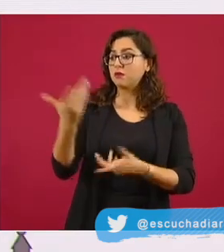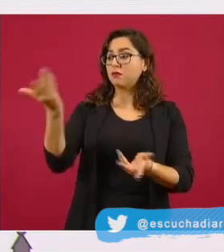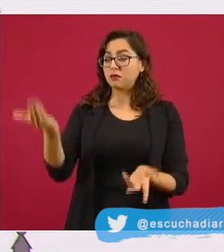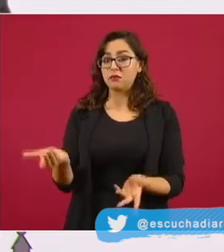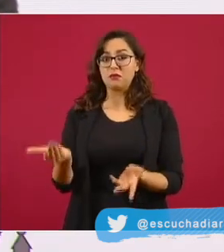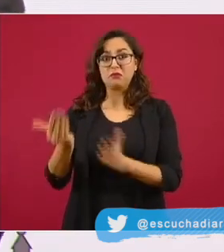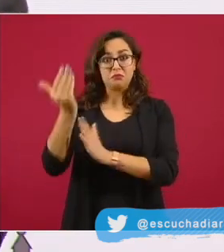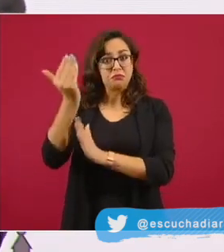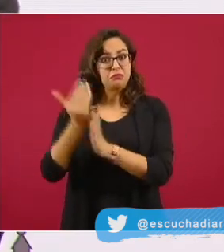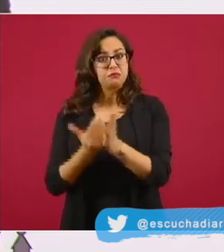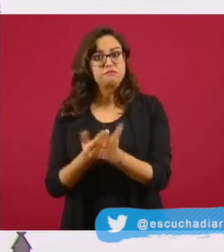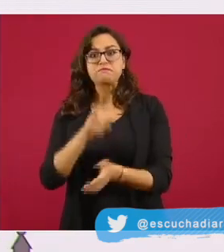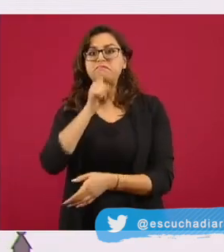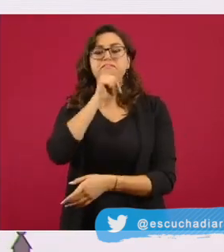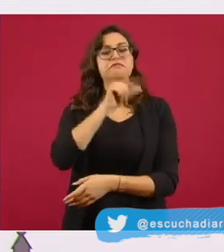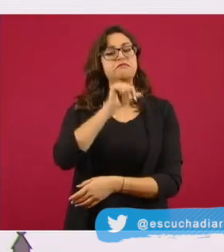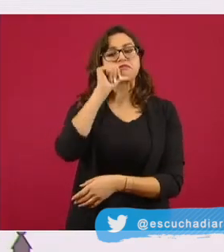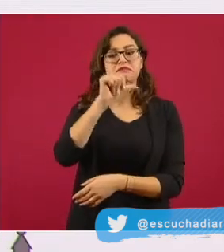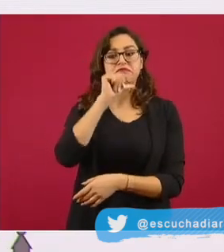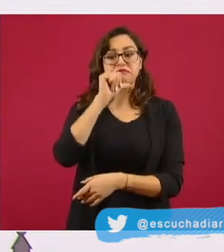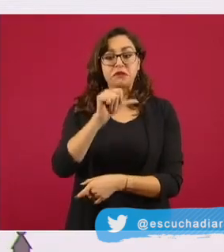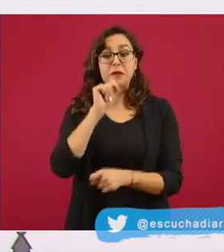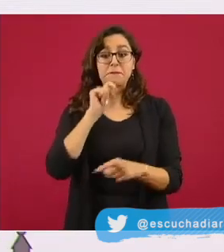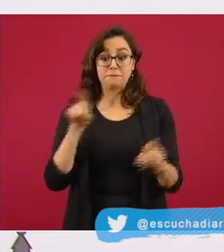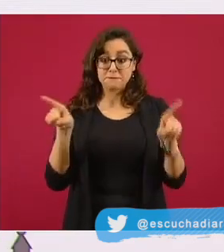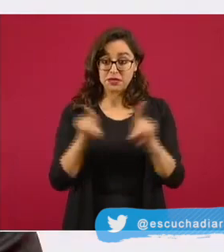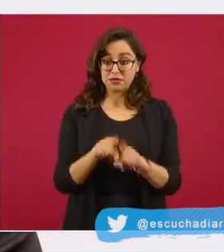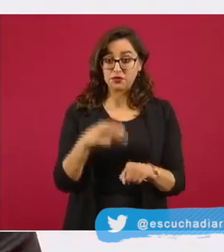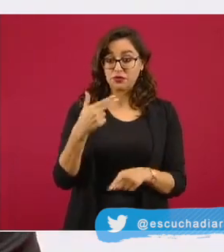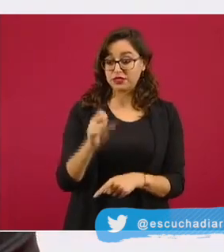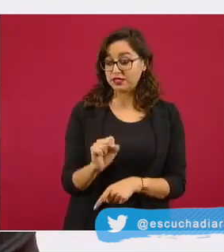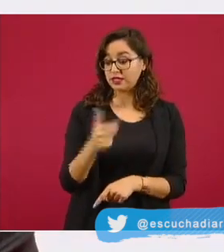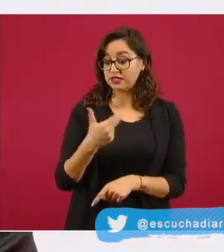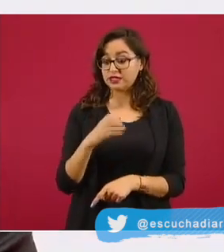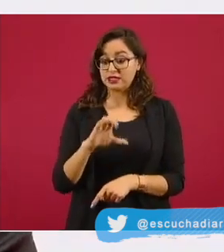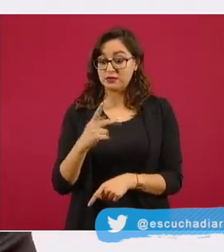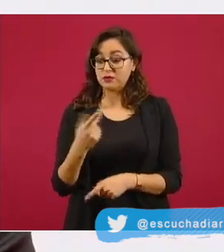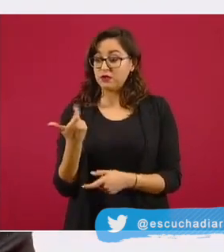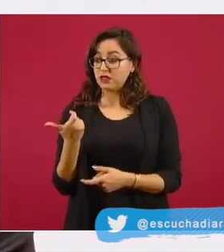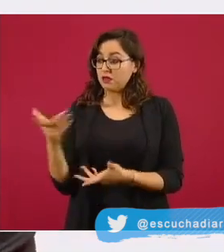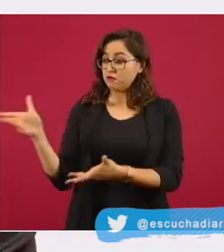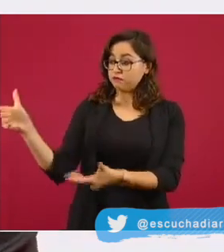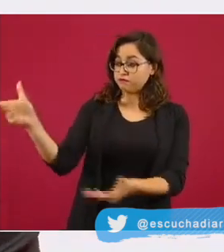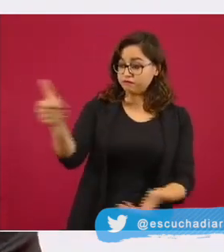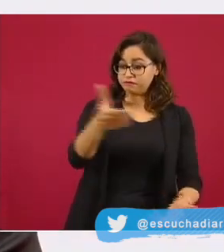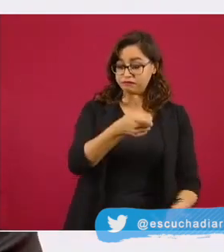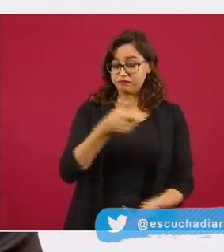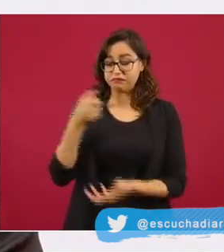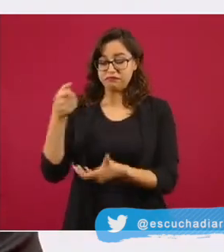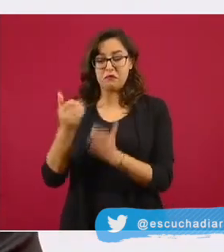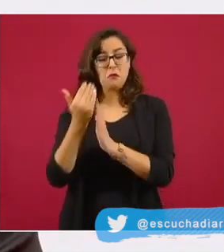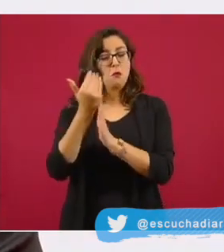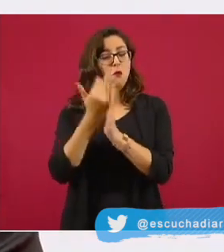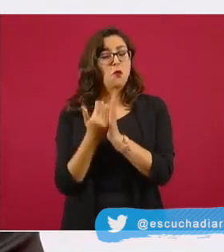pública han disminuido muy poco, 3% con relación al año